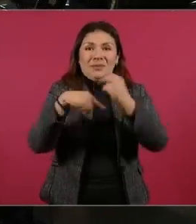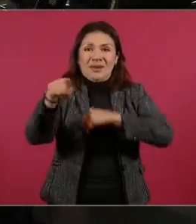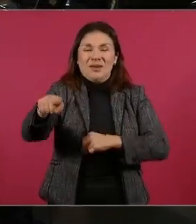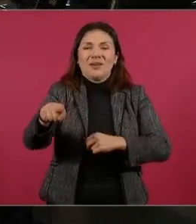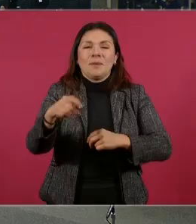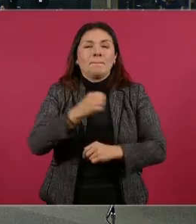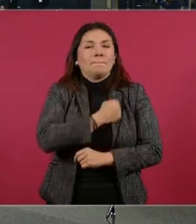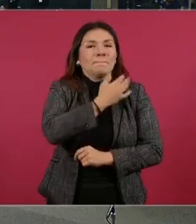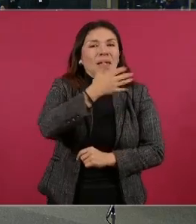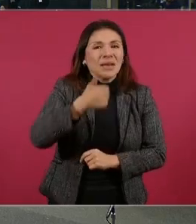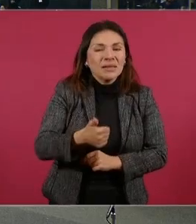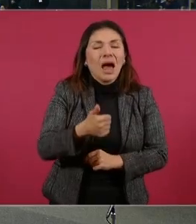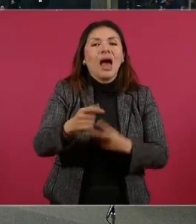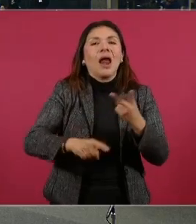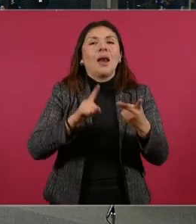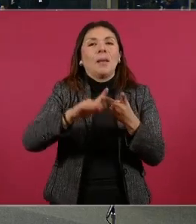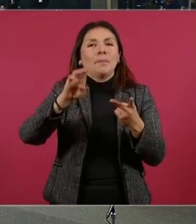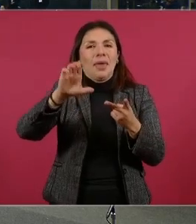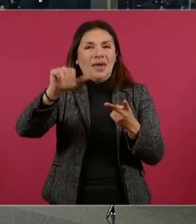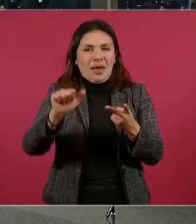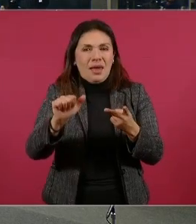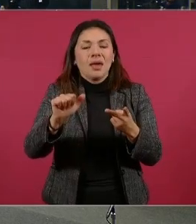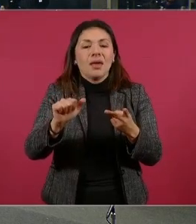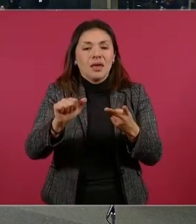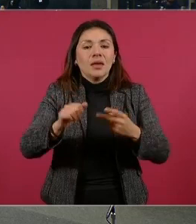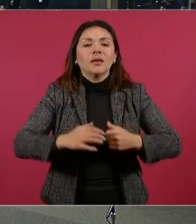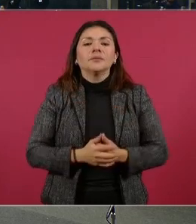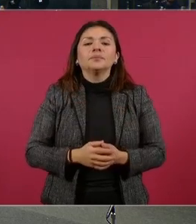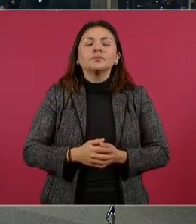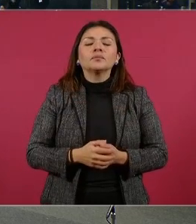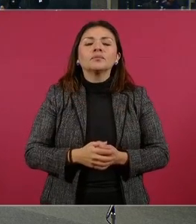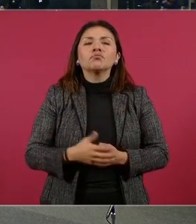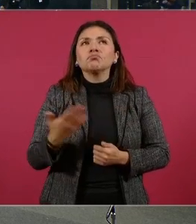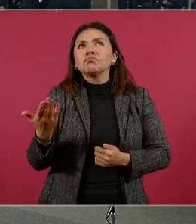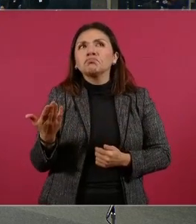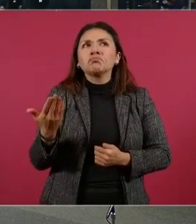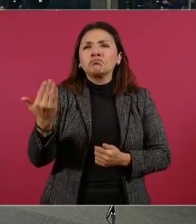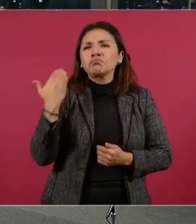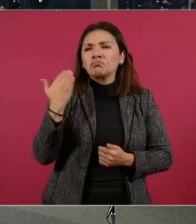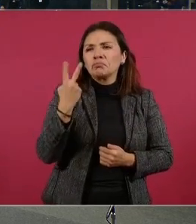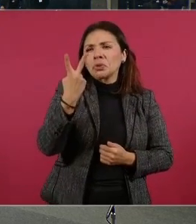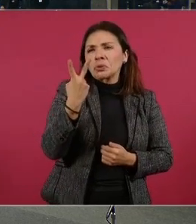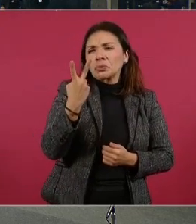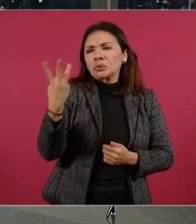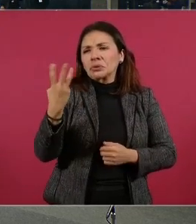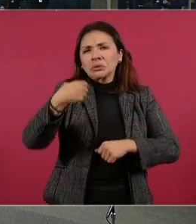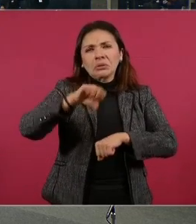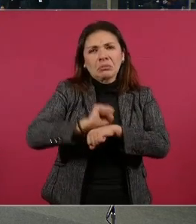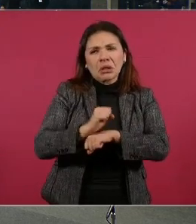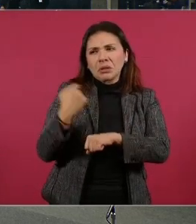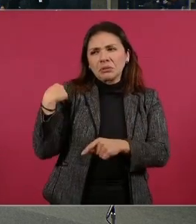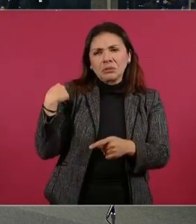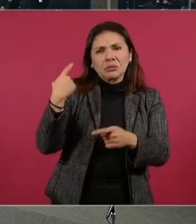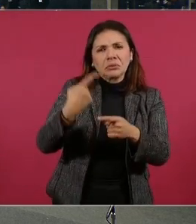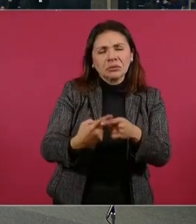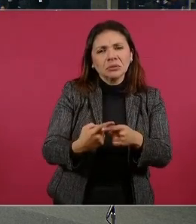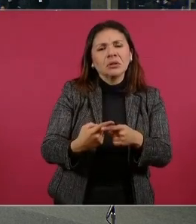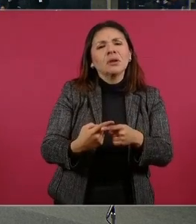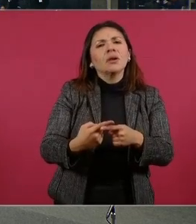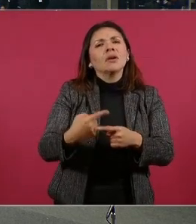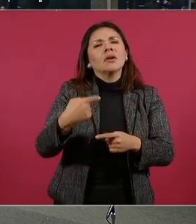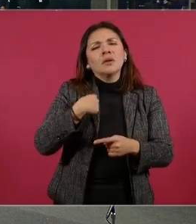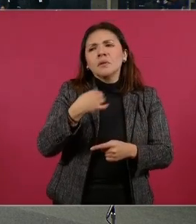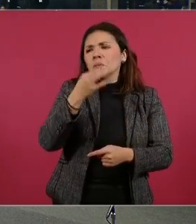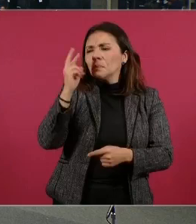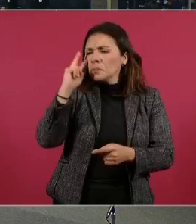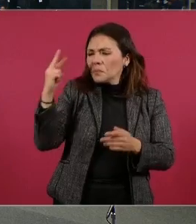bienestar y y de las becas en las últimas qué será dos TR semanas eh me llegaron a mí